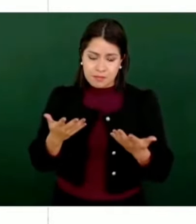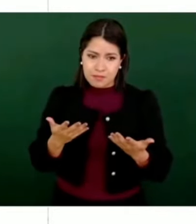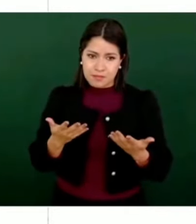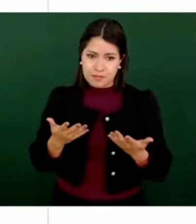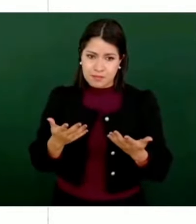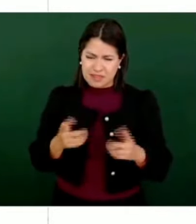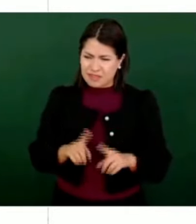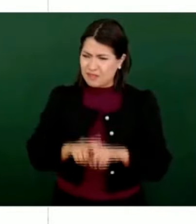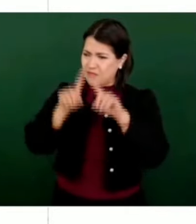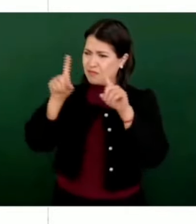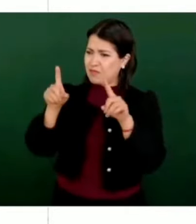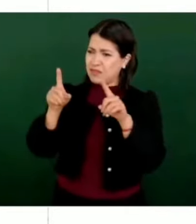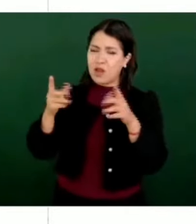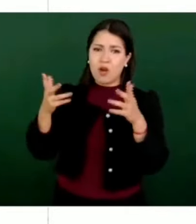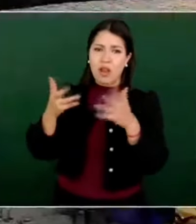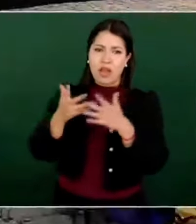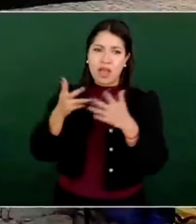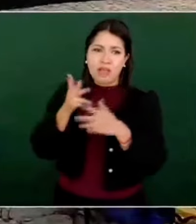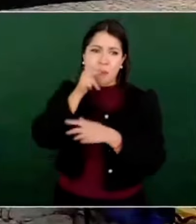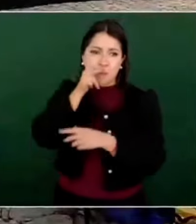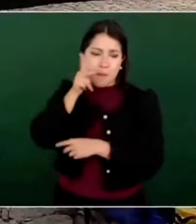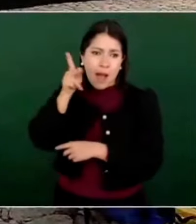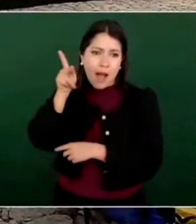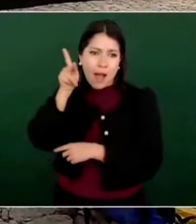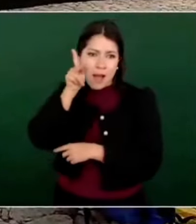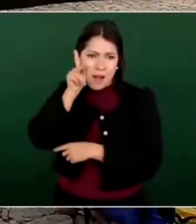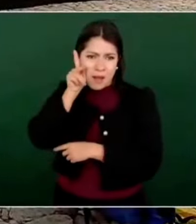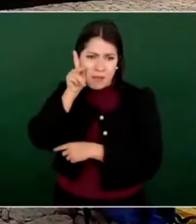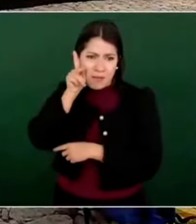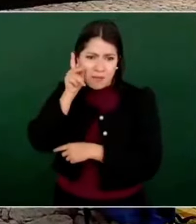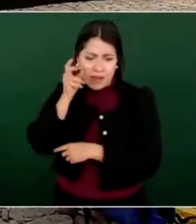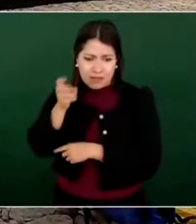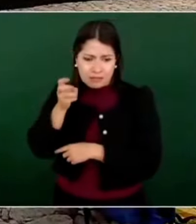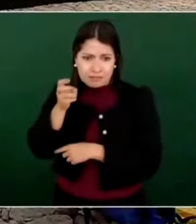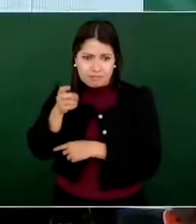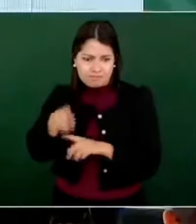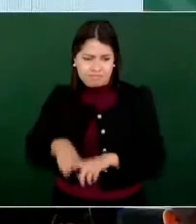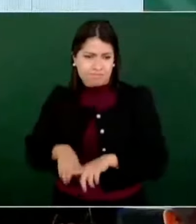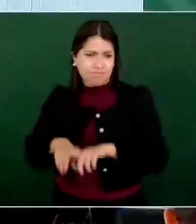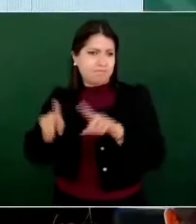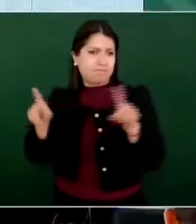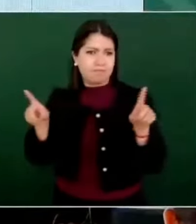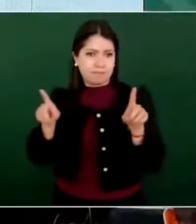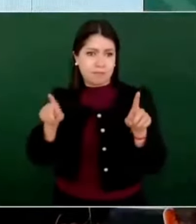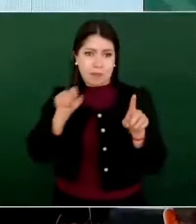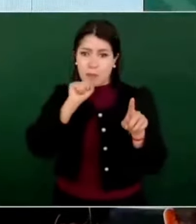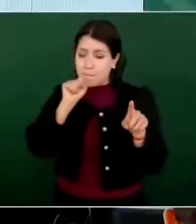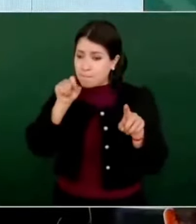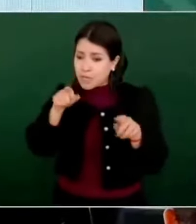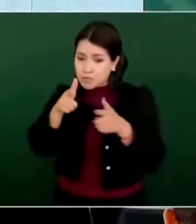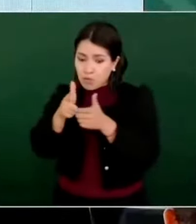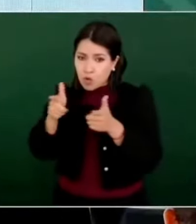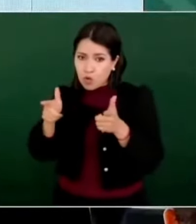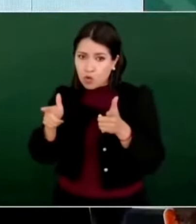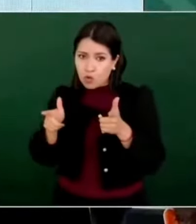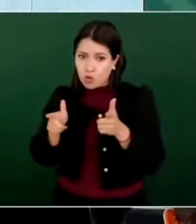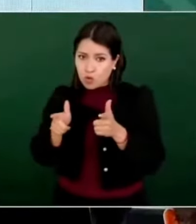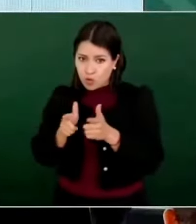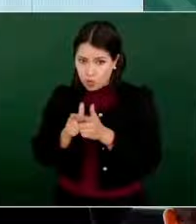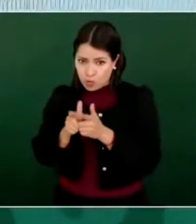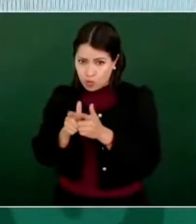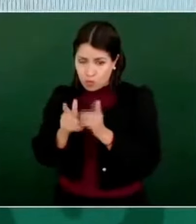Francisco que es también de la orden de los jesuitas que es un auténtico